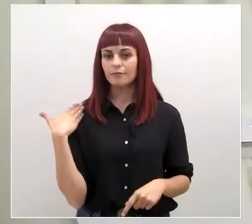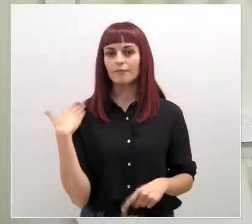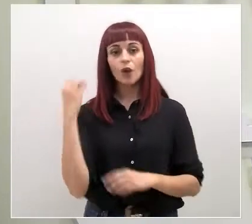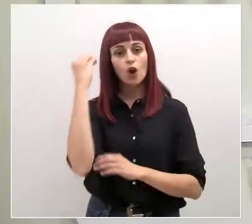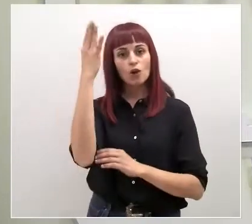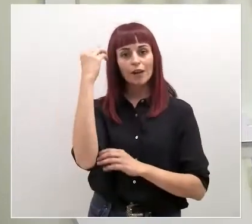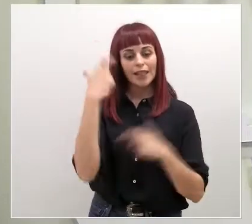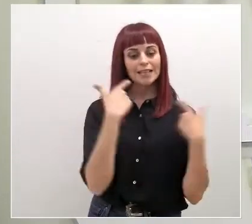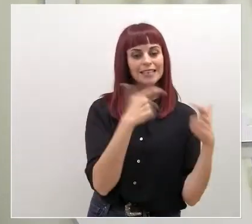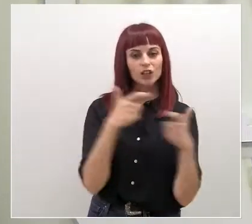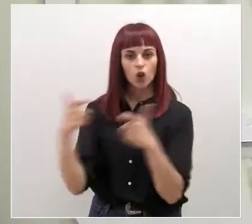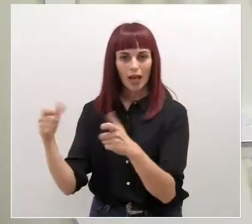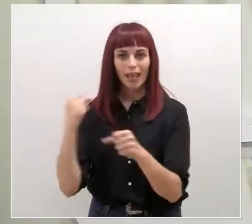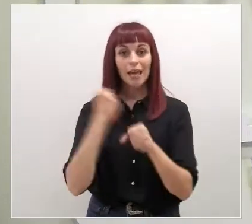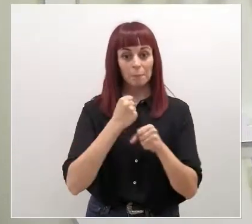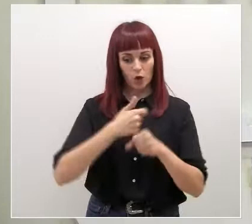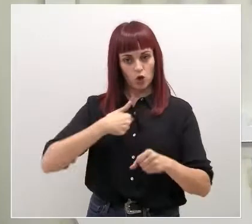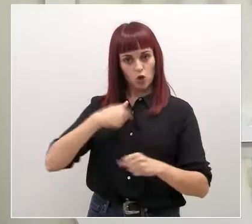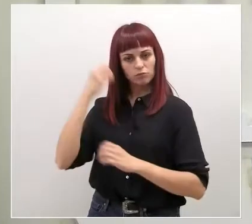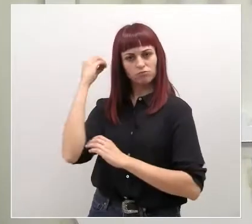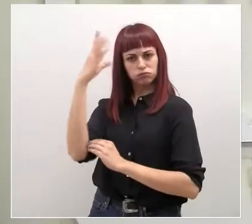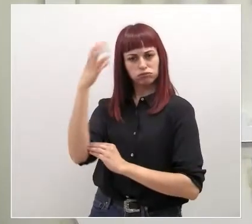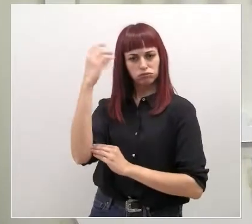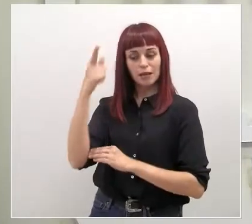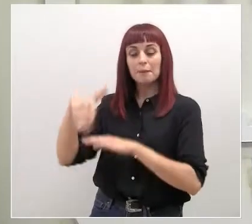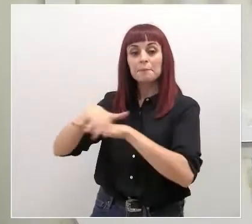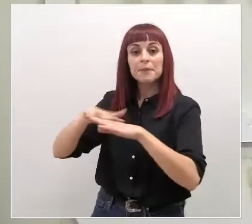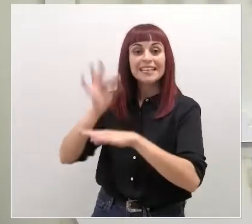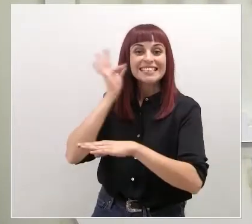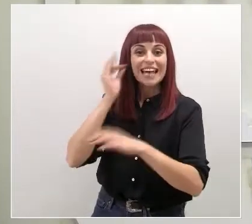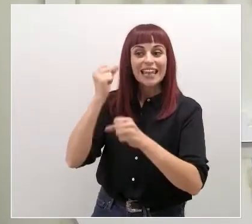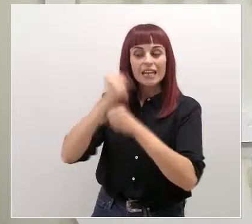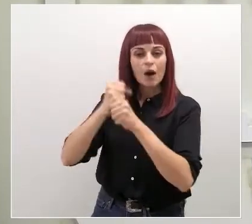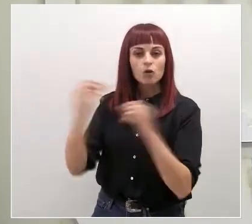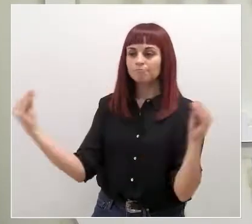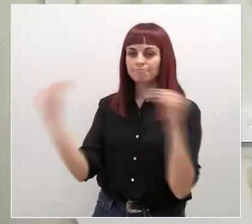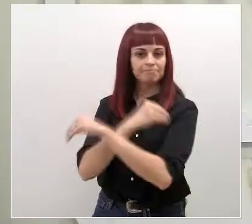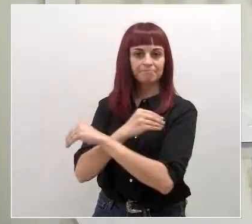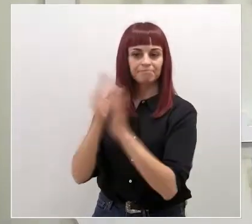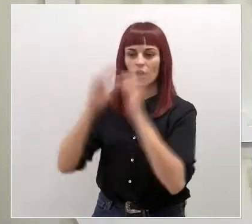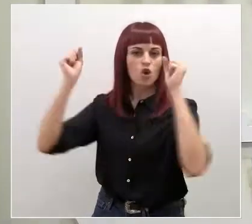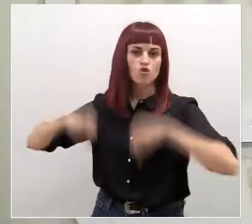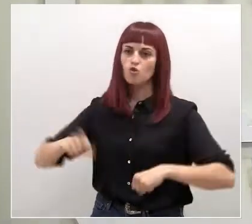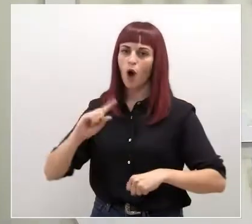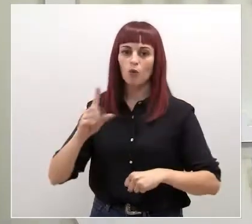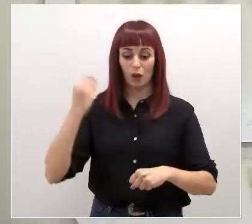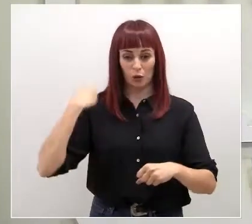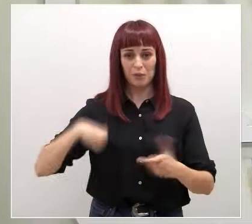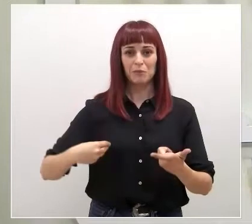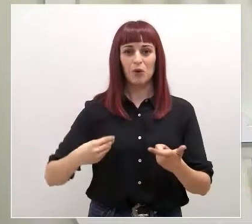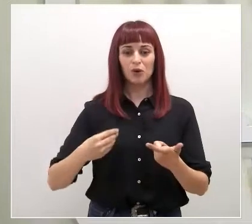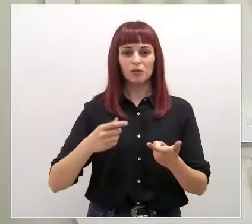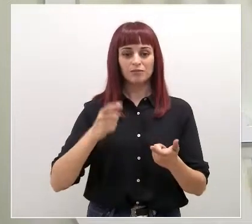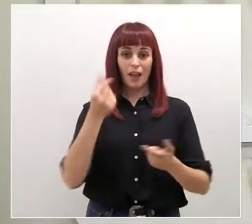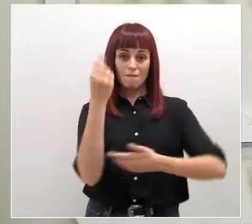conferencia sectorial de empleo, expuse a la ministra de Trabajo la disconformidad de este Gobierno con la distribución de